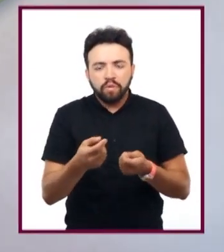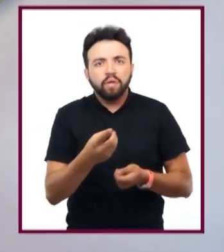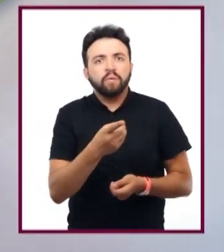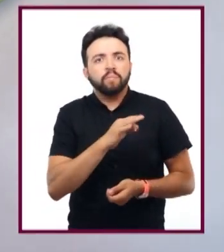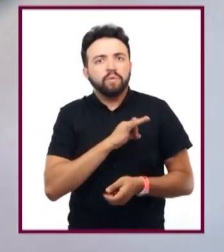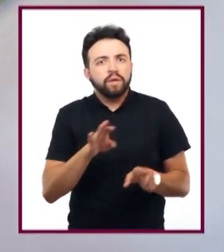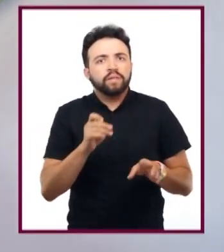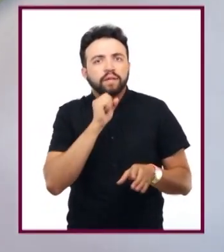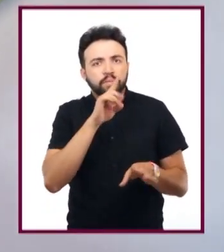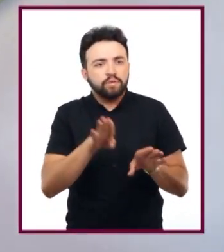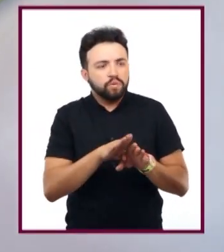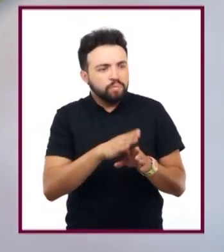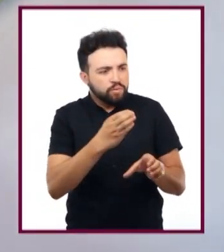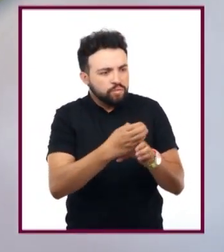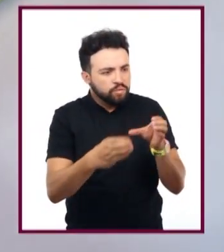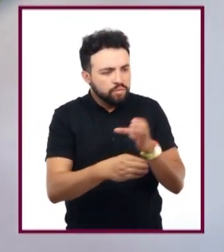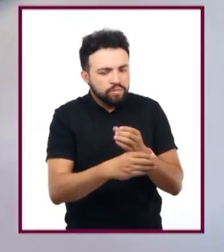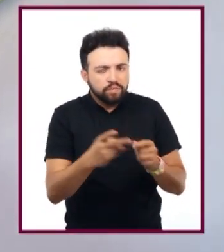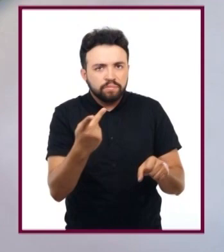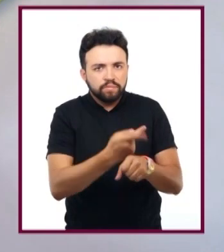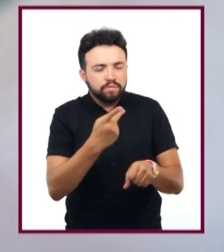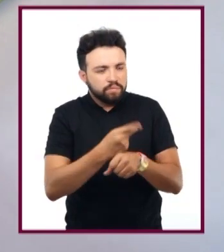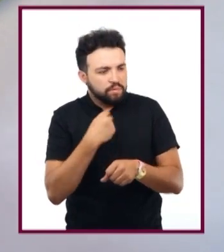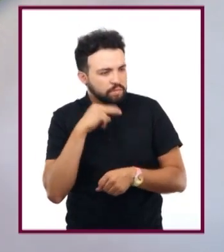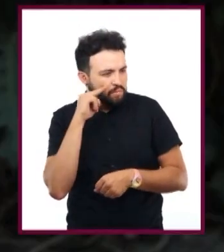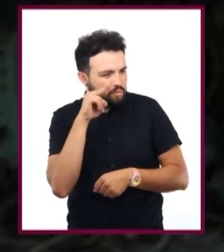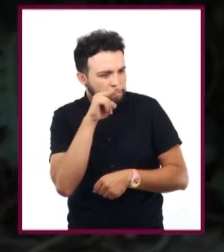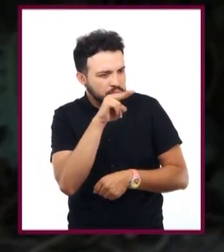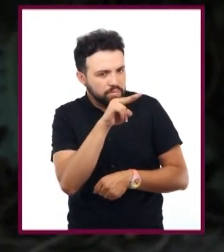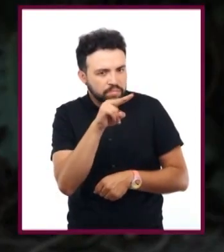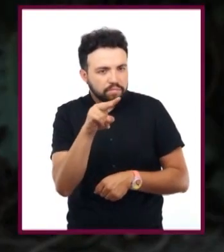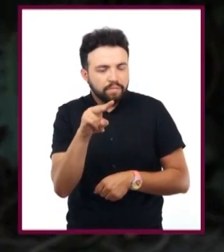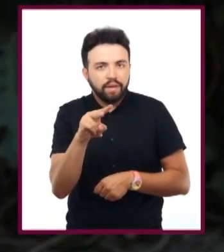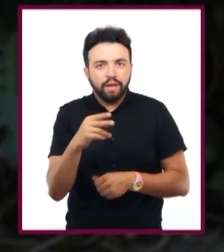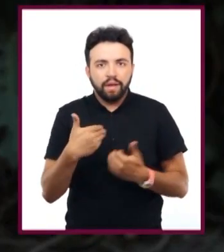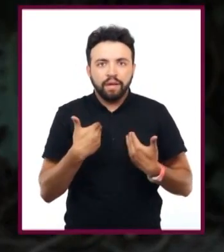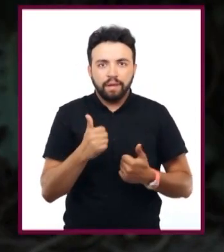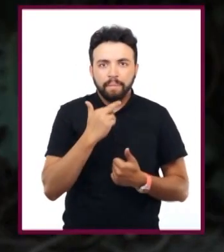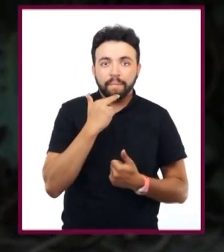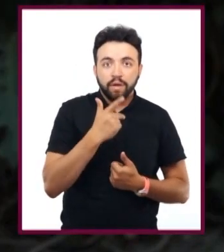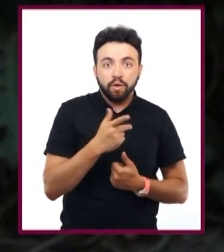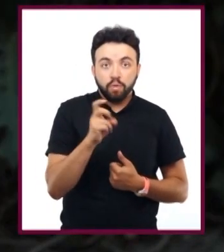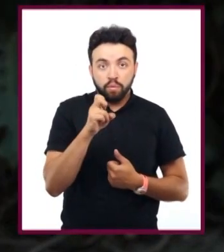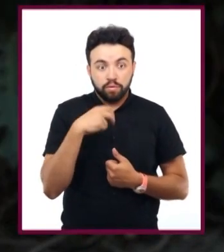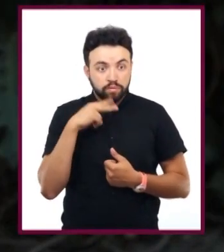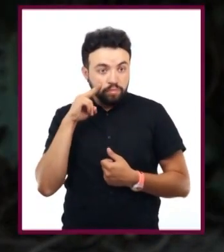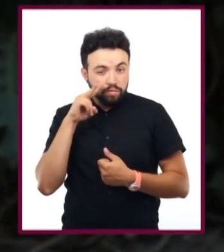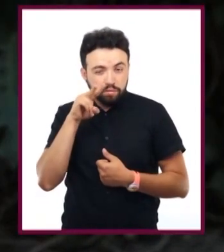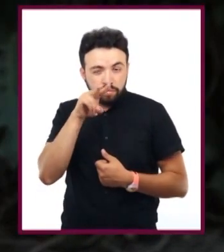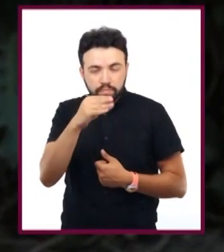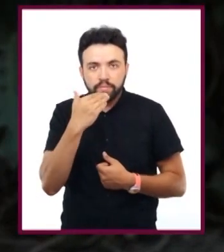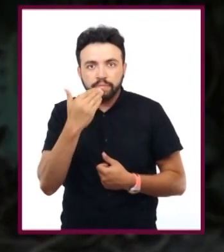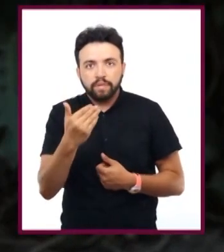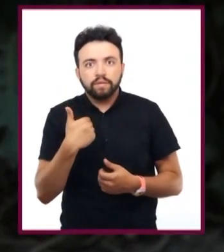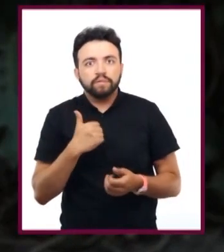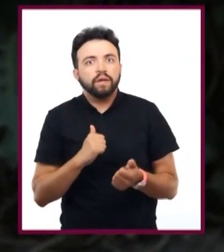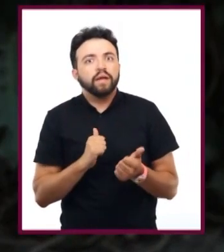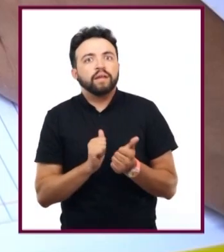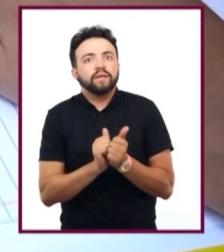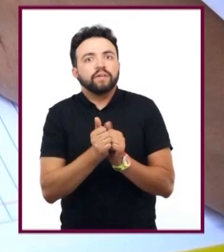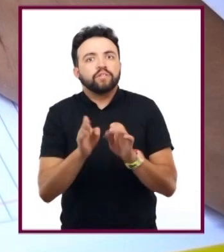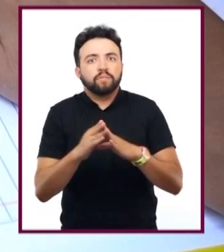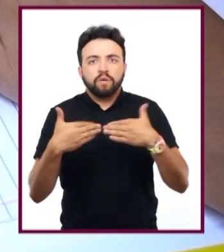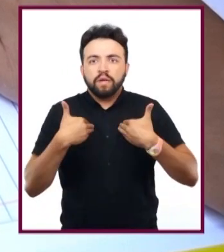podemos analizar con profundidad cada situación. Al mirar con cuidado las situaciones, comprendemos la razón de cada proceso